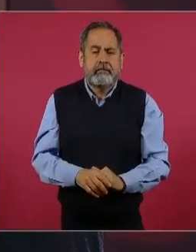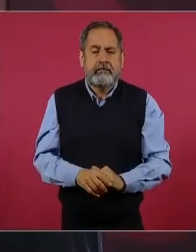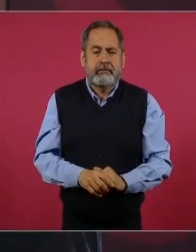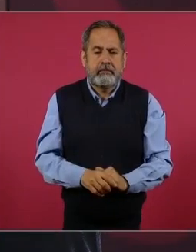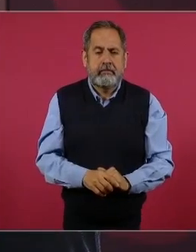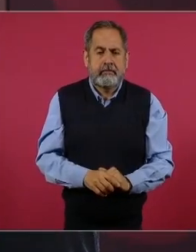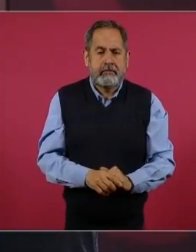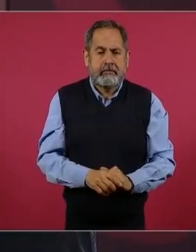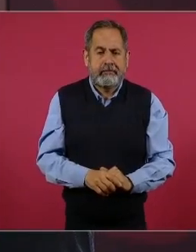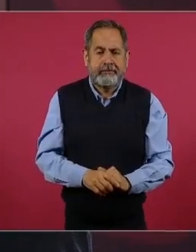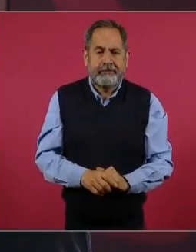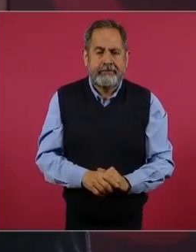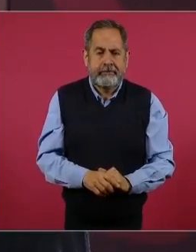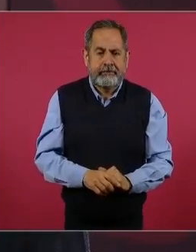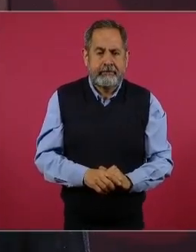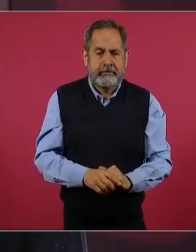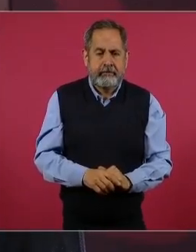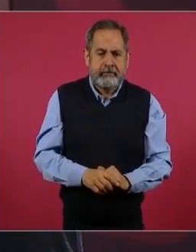otras